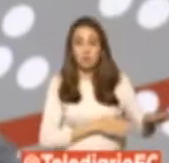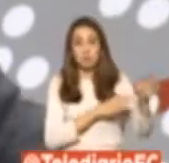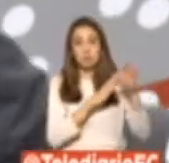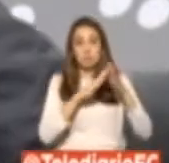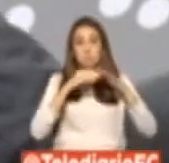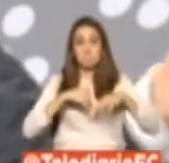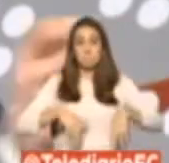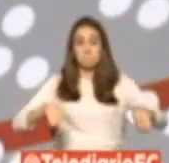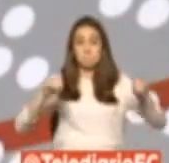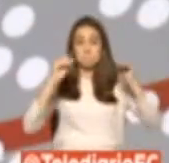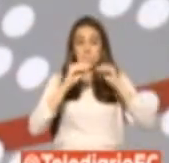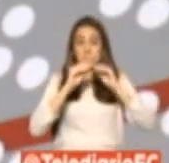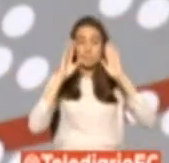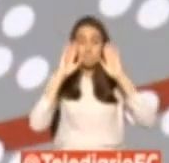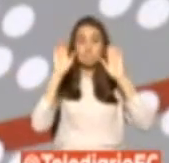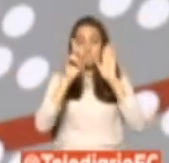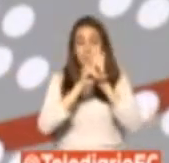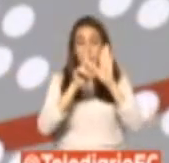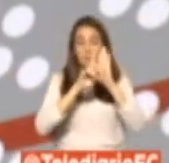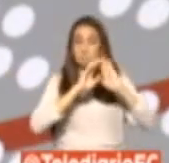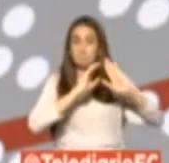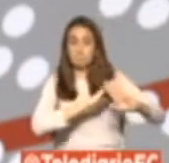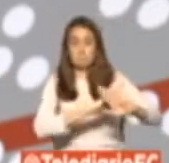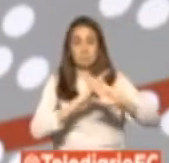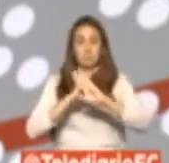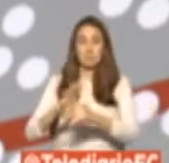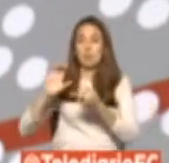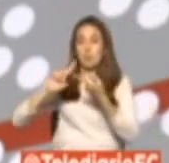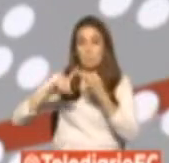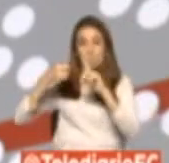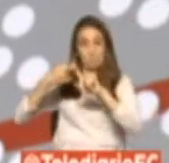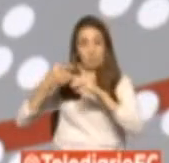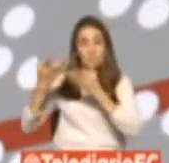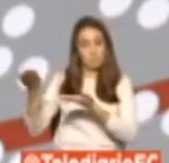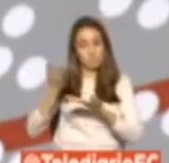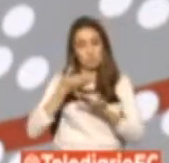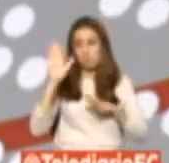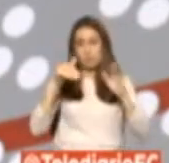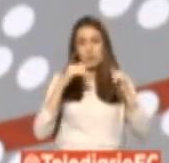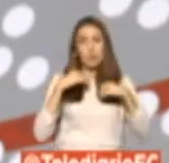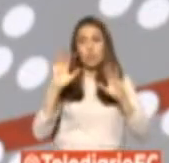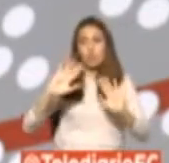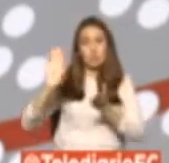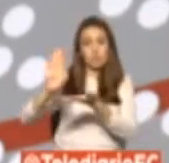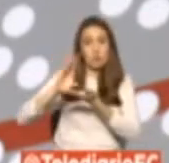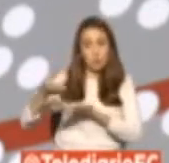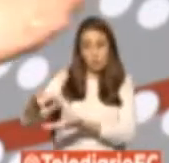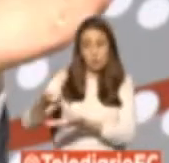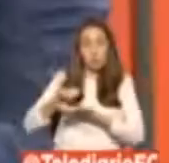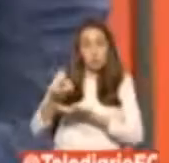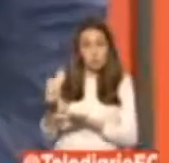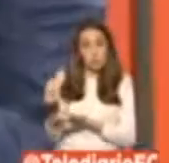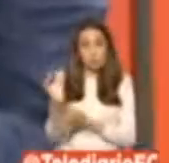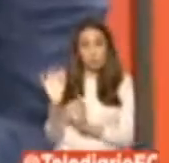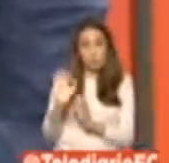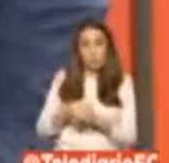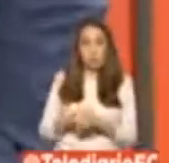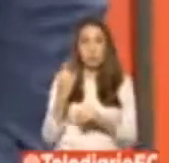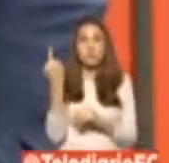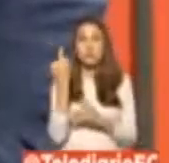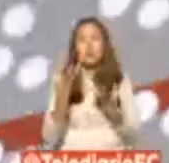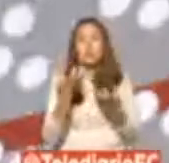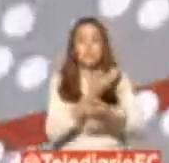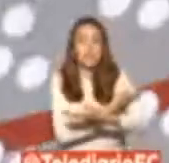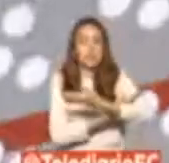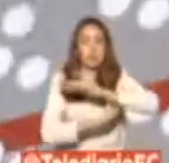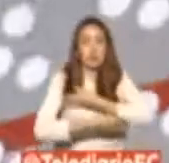extraer y en evadir la ley. Entonces, ¿cuándo son de la misma? Que tiene la empresa, decimos, no me des la plata. Pero ¿dónde pasan? Pagan las